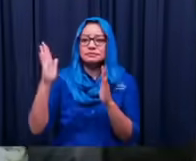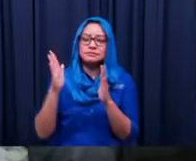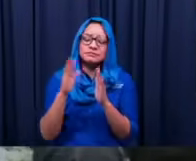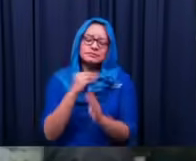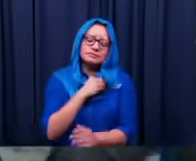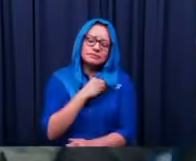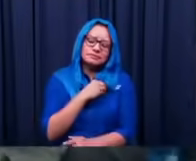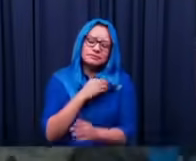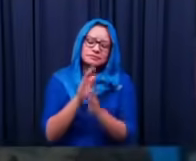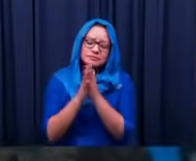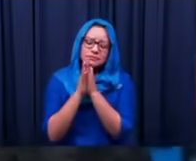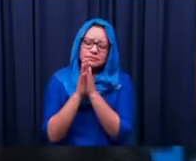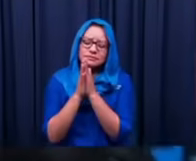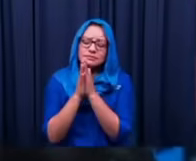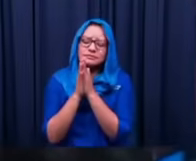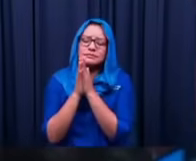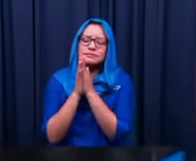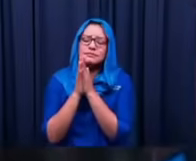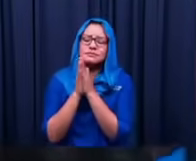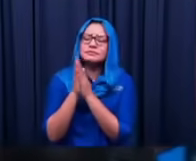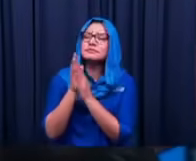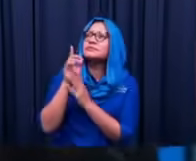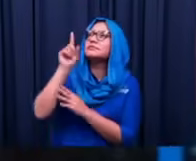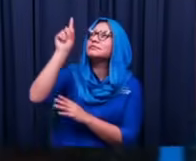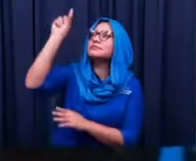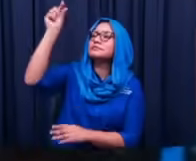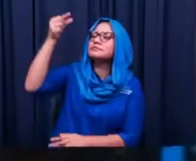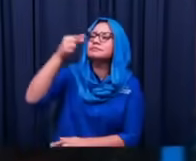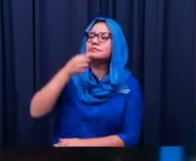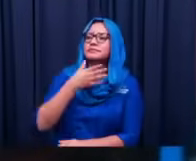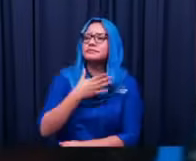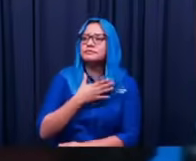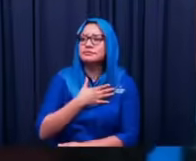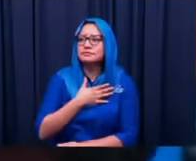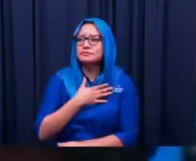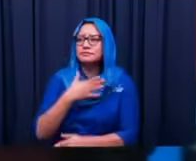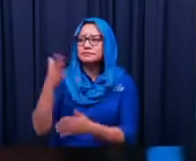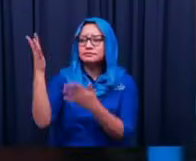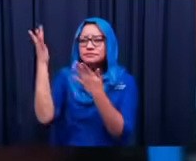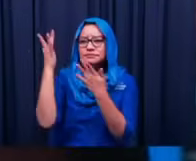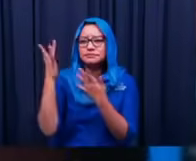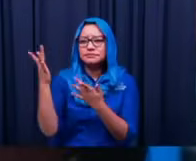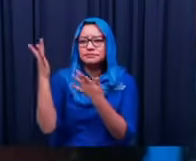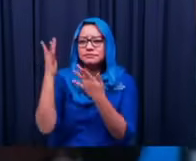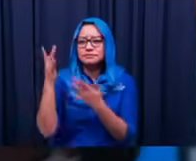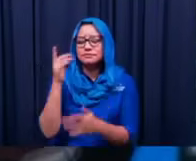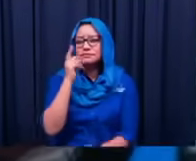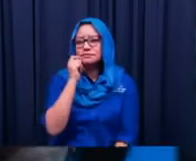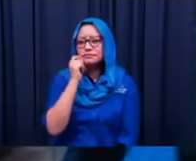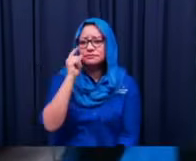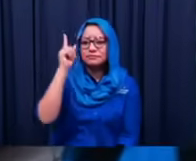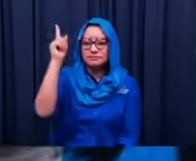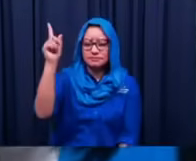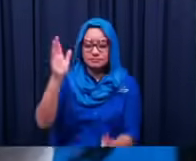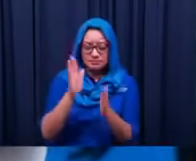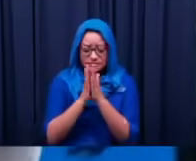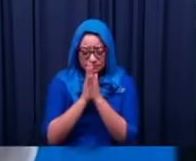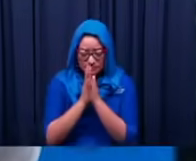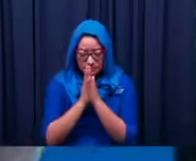Queremos implorar tu gracia, queremos implorar tu misericordia. Señor, por